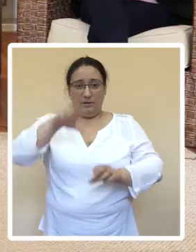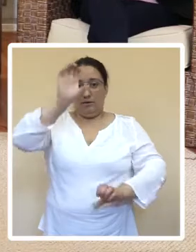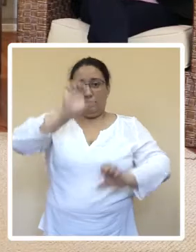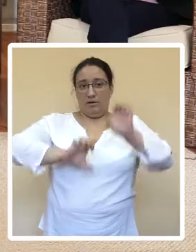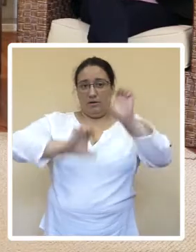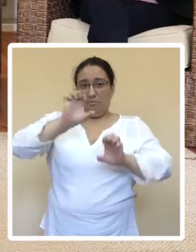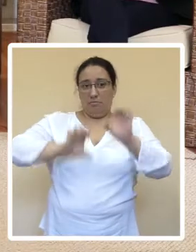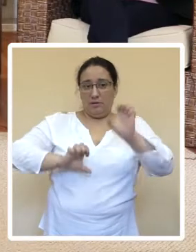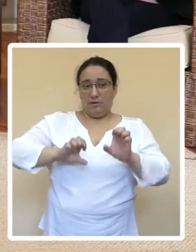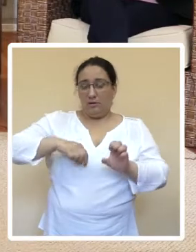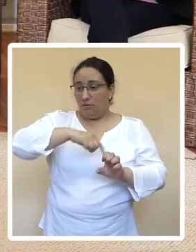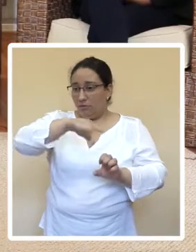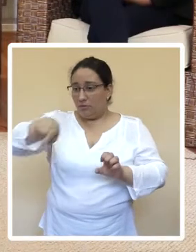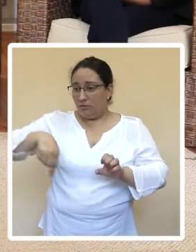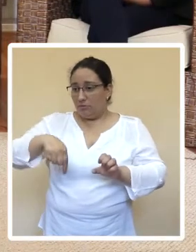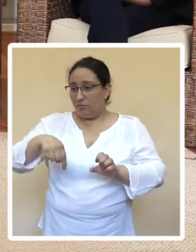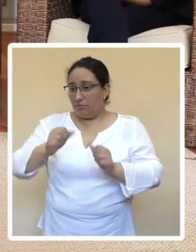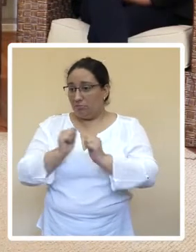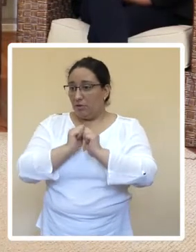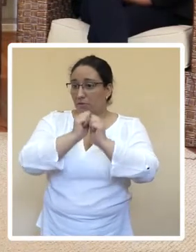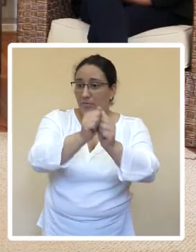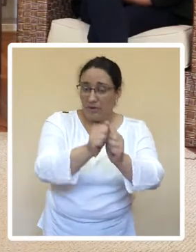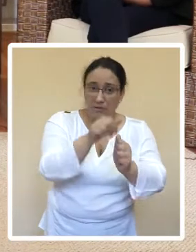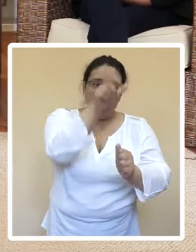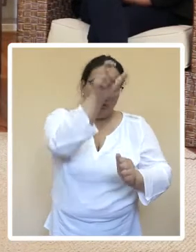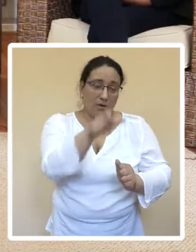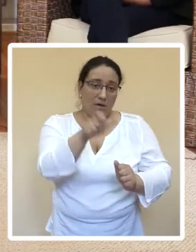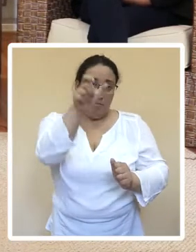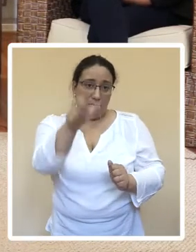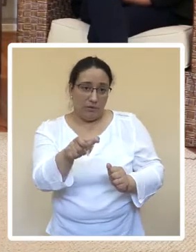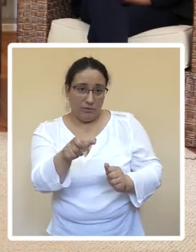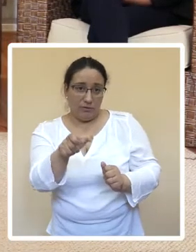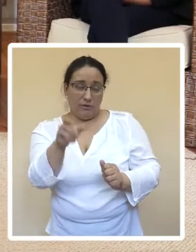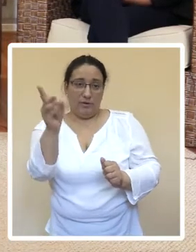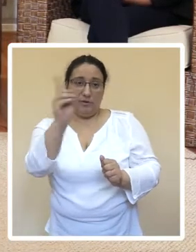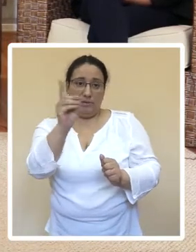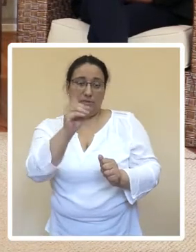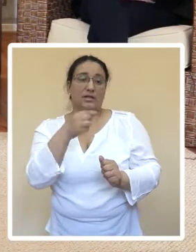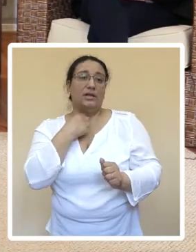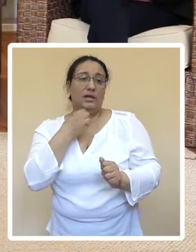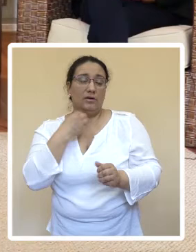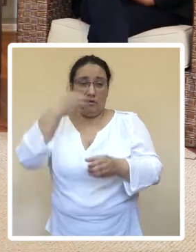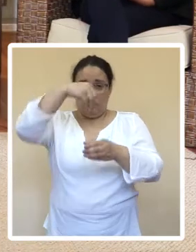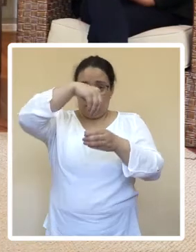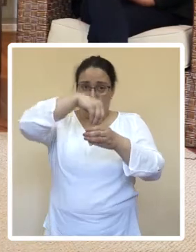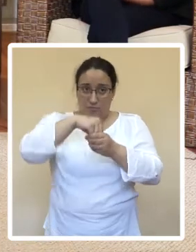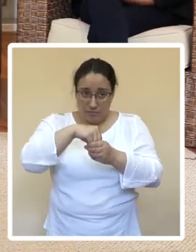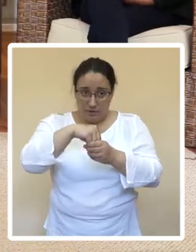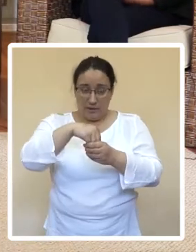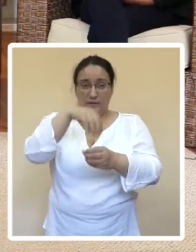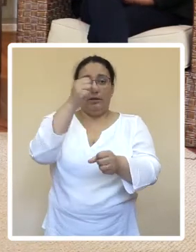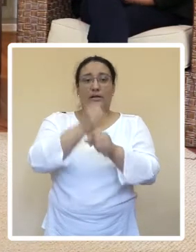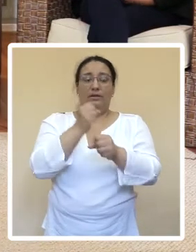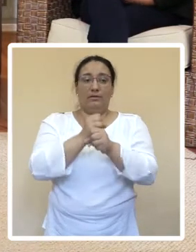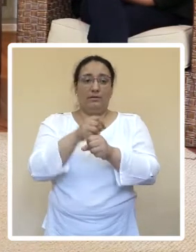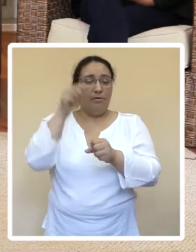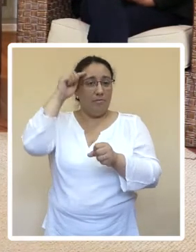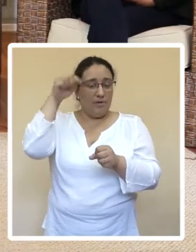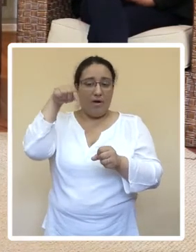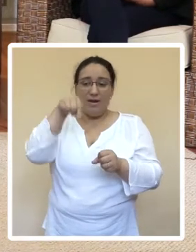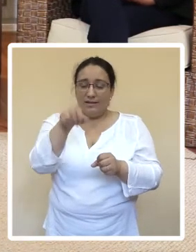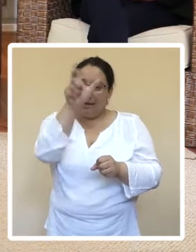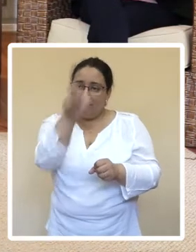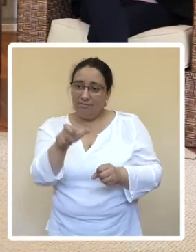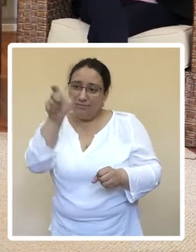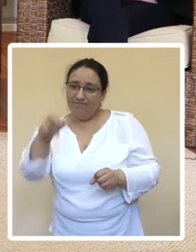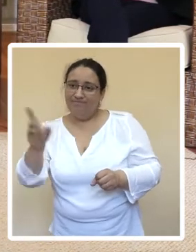vienes con personas que quieren reincorporarse al mundo laboral, pero muchas de esas personas probablemente no han terminado su educación media